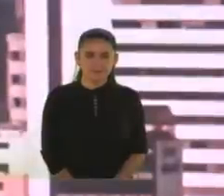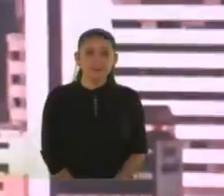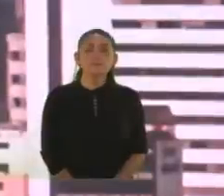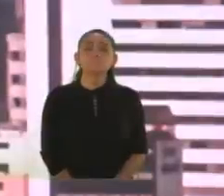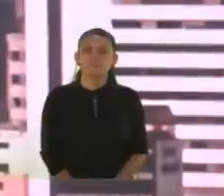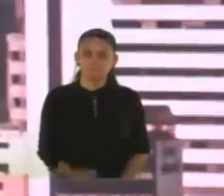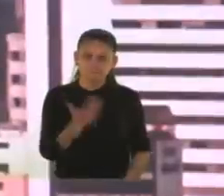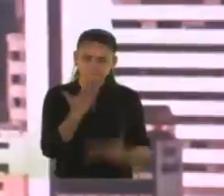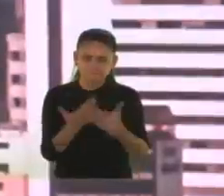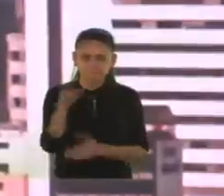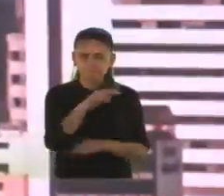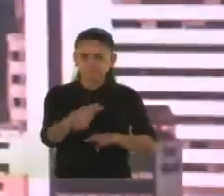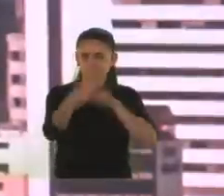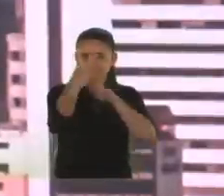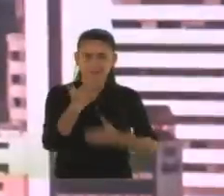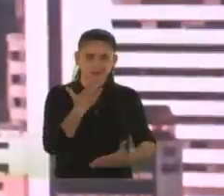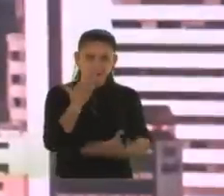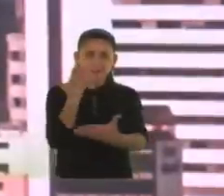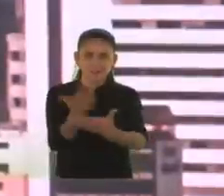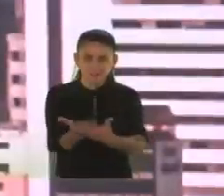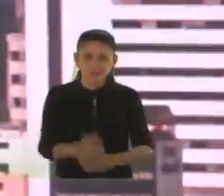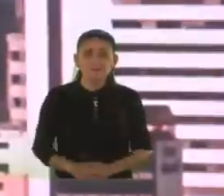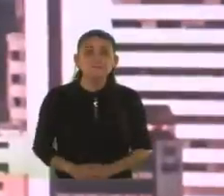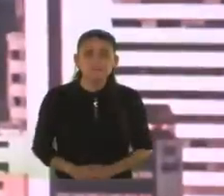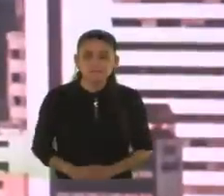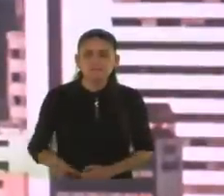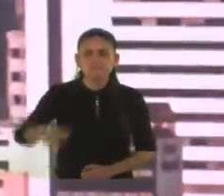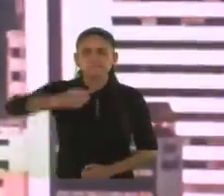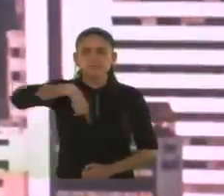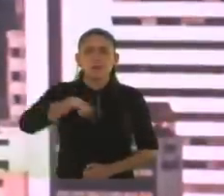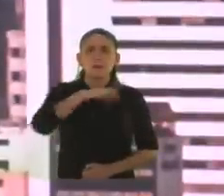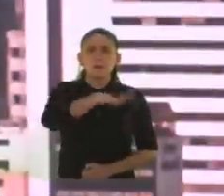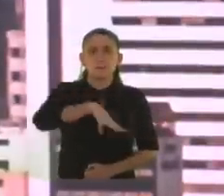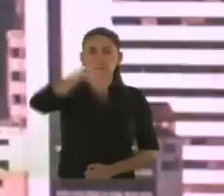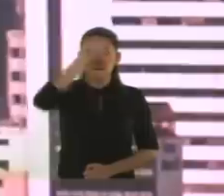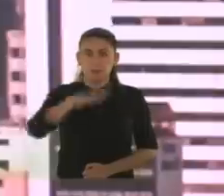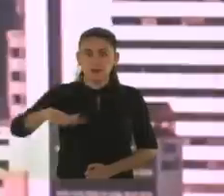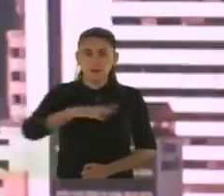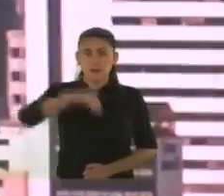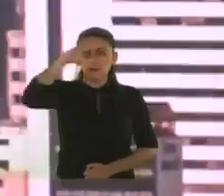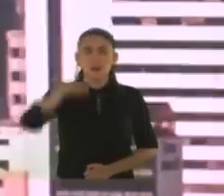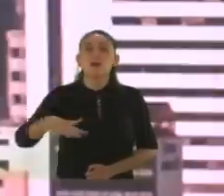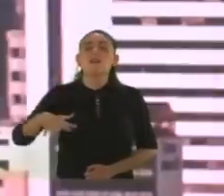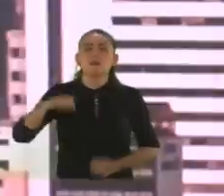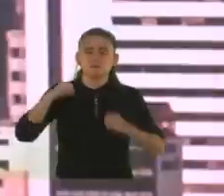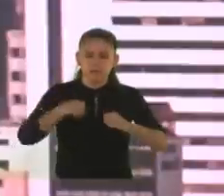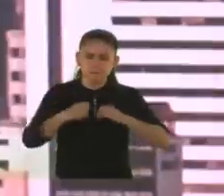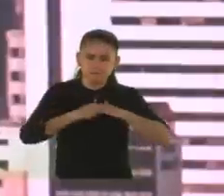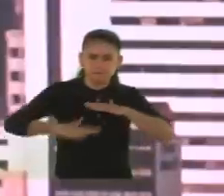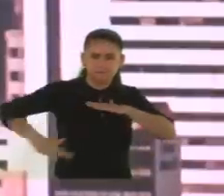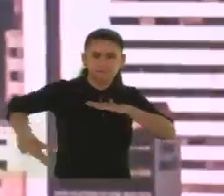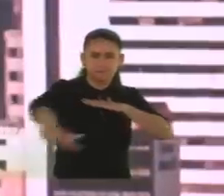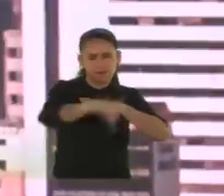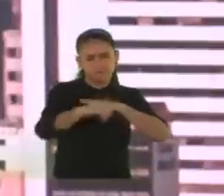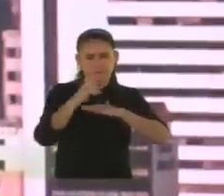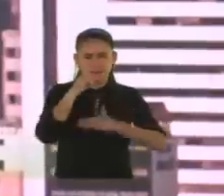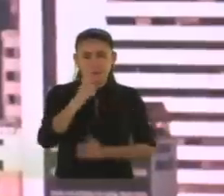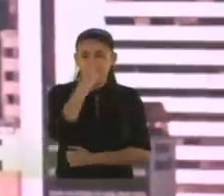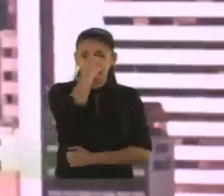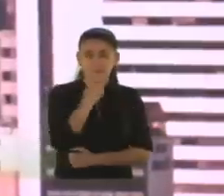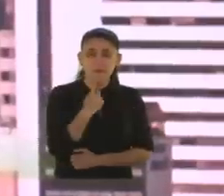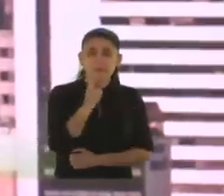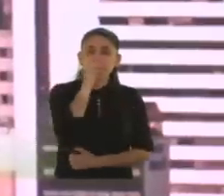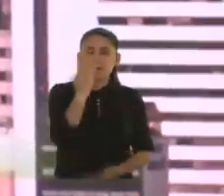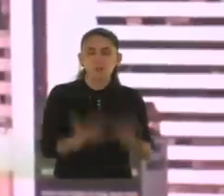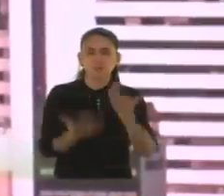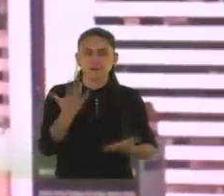Gracias por continuar con nosotros. La erosión costera que está afectando al Magdalena tiene a una de las playas más emblemáticas de Santa Marta a punto de